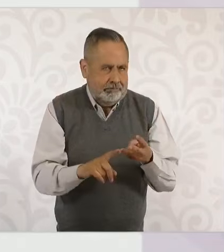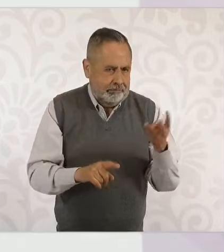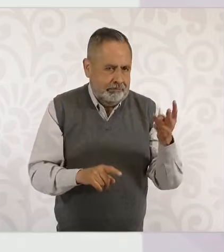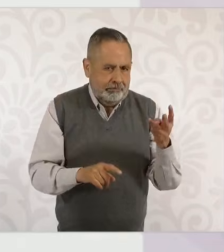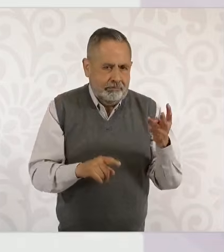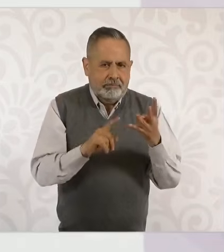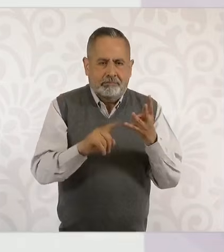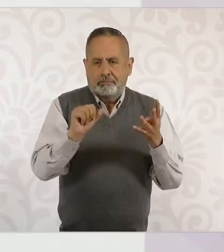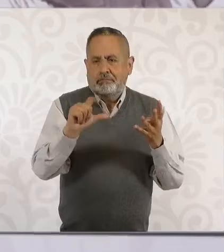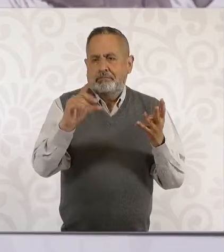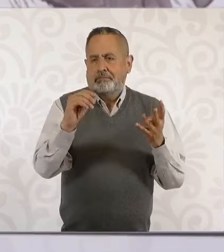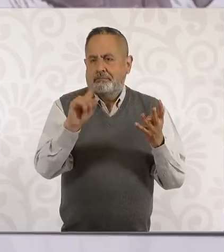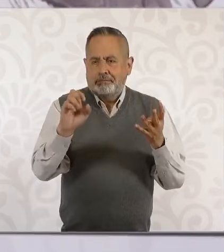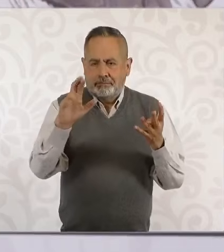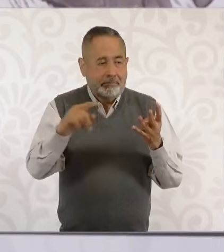y Alcocer,